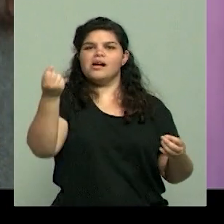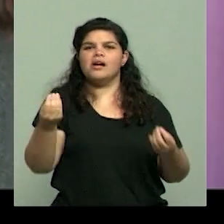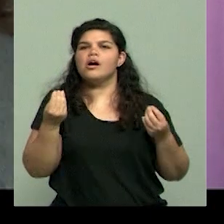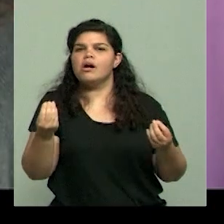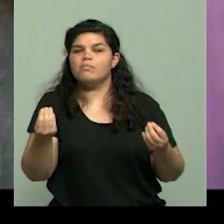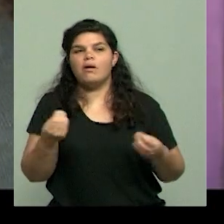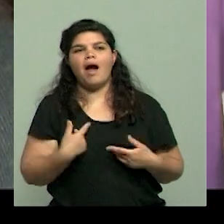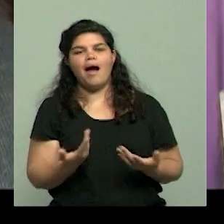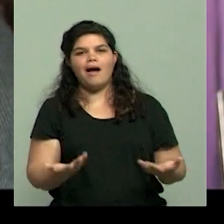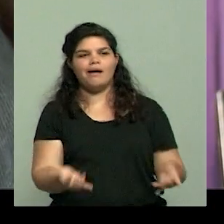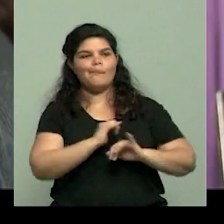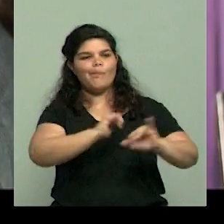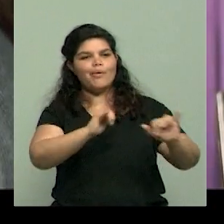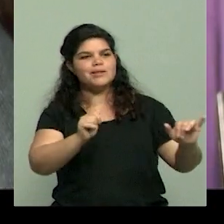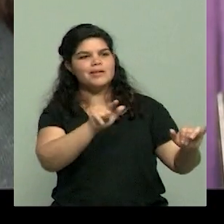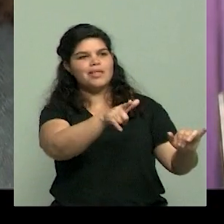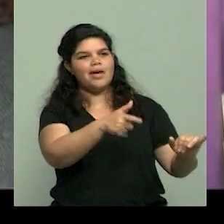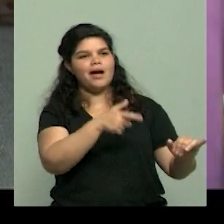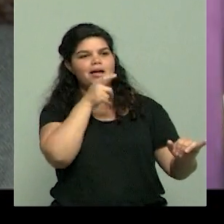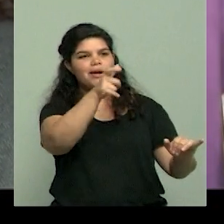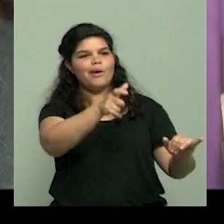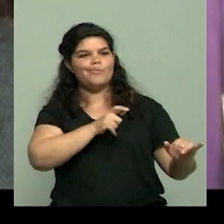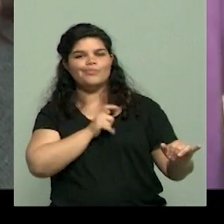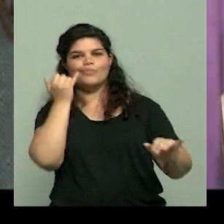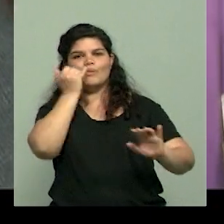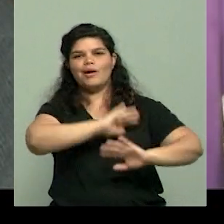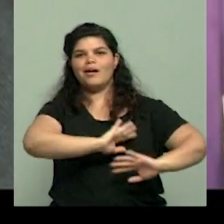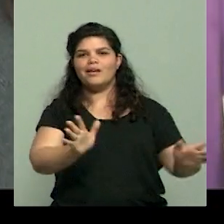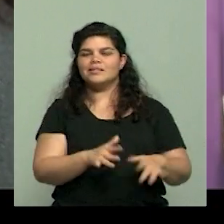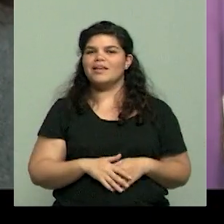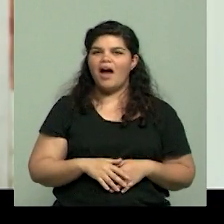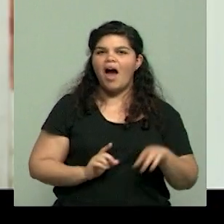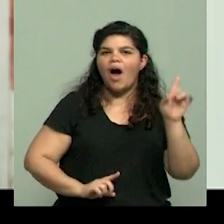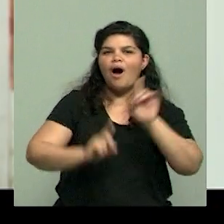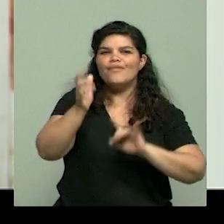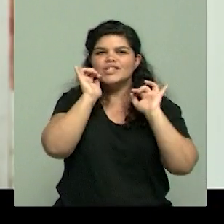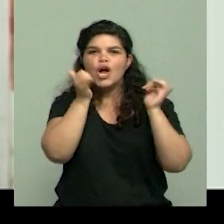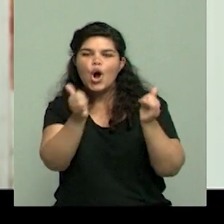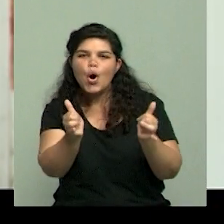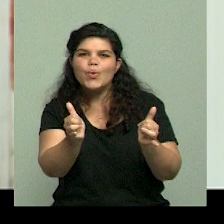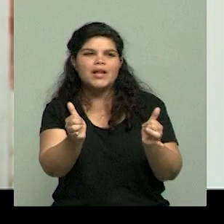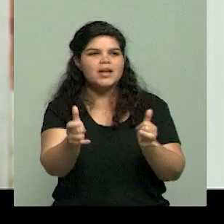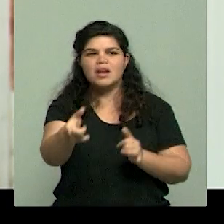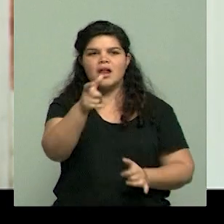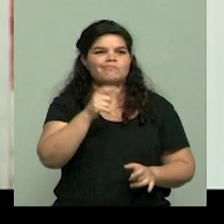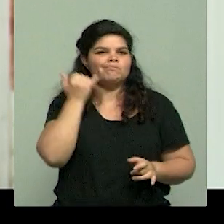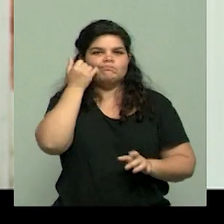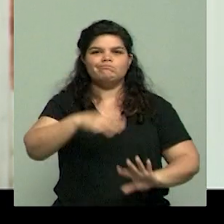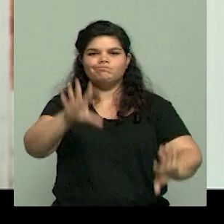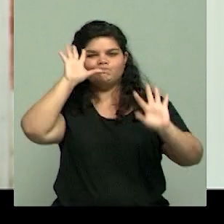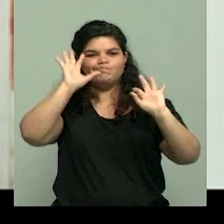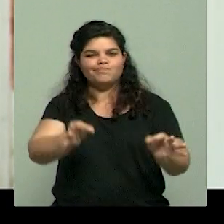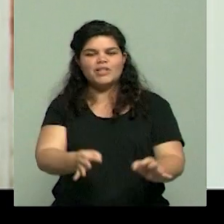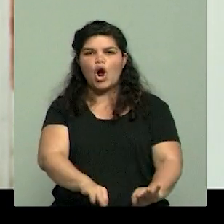todo cuando es joven, que tiene todas las respuestas ya aprendidas y parece ser que no es así. ¿Cómo es la influencia en este